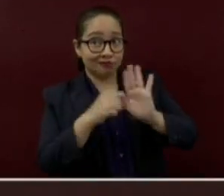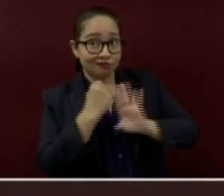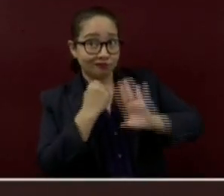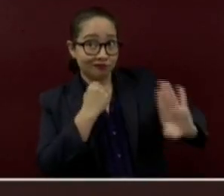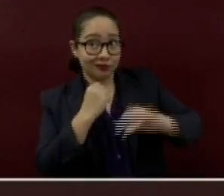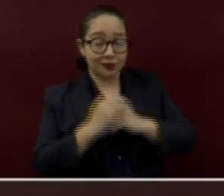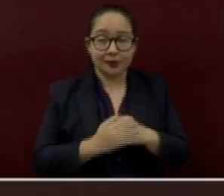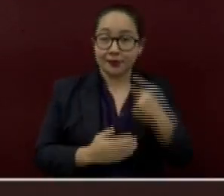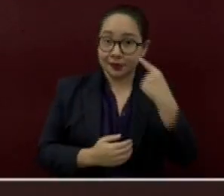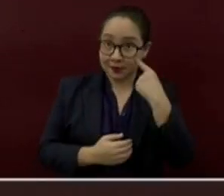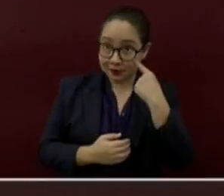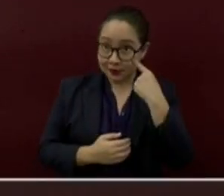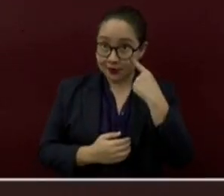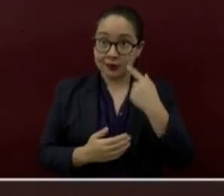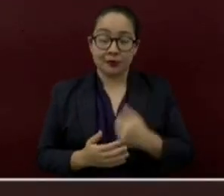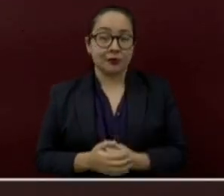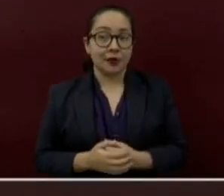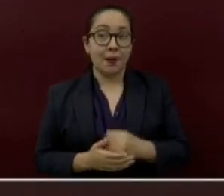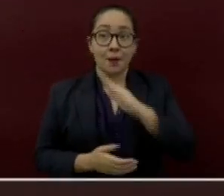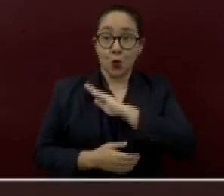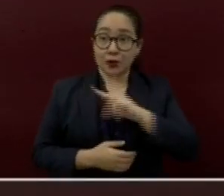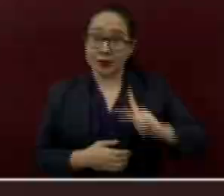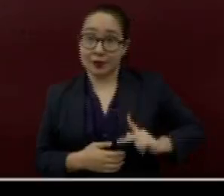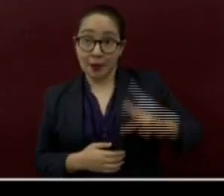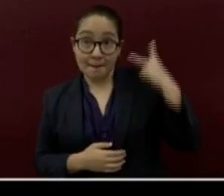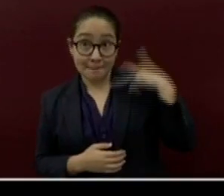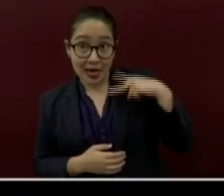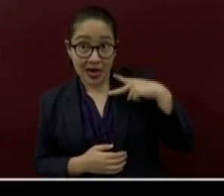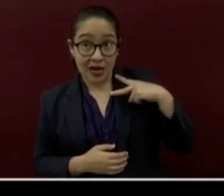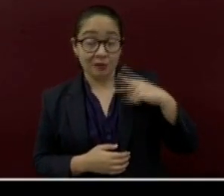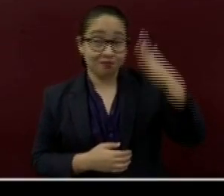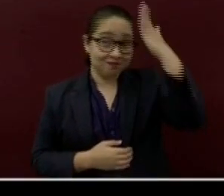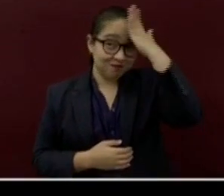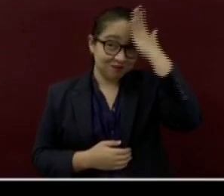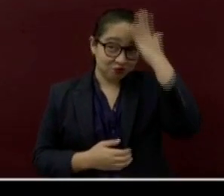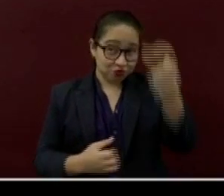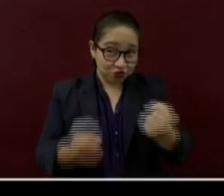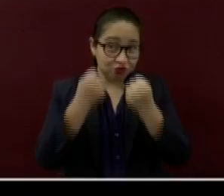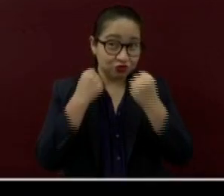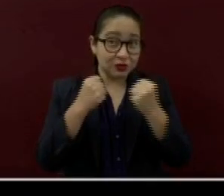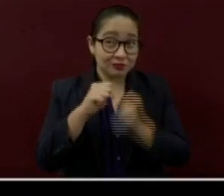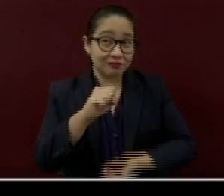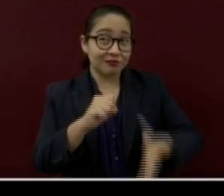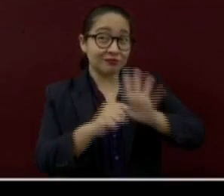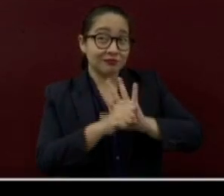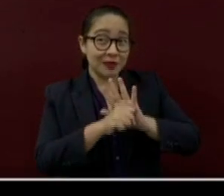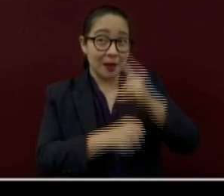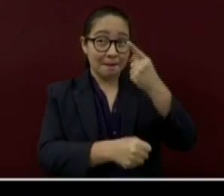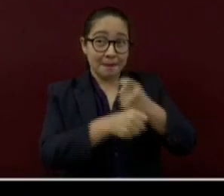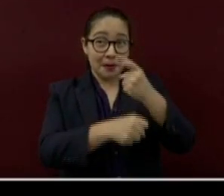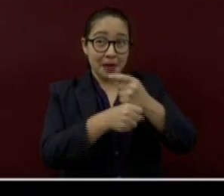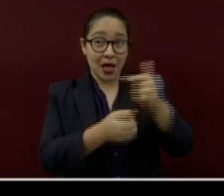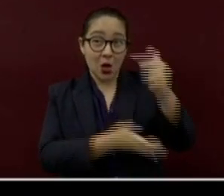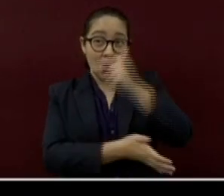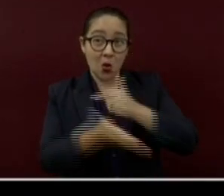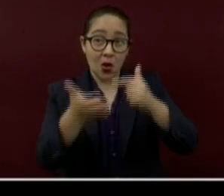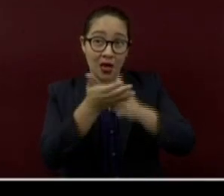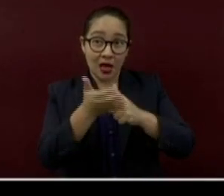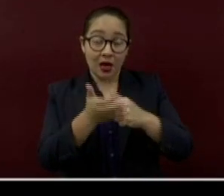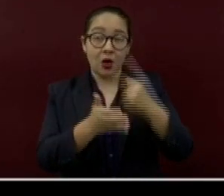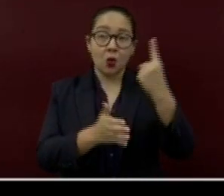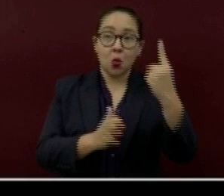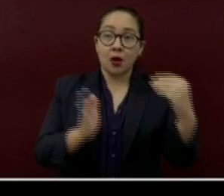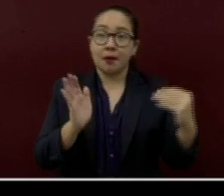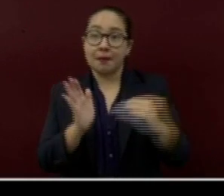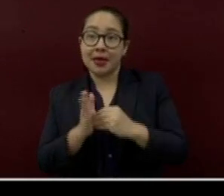19.000 ustedes como el municipio de veracruz continúa registrando movimiento en la transmisión ahora con